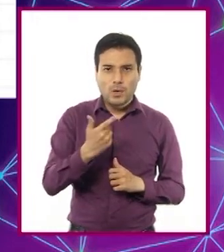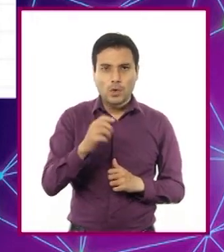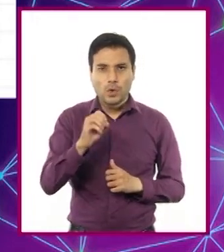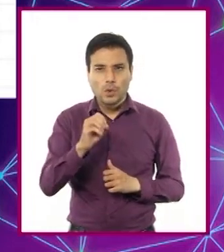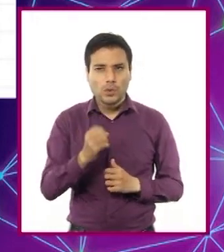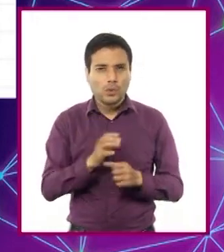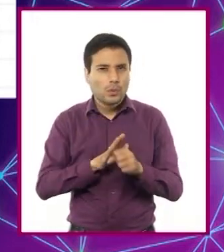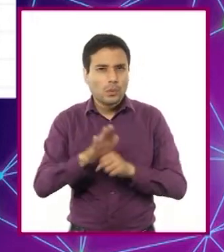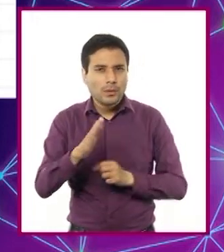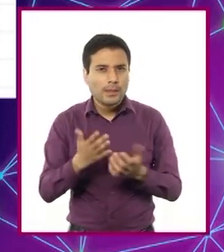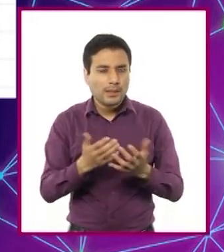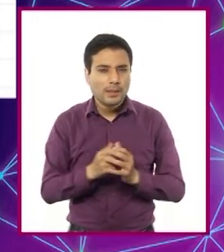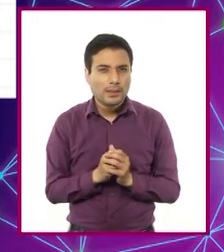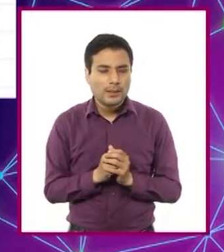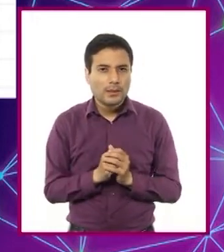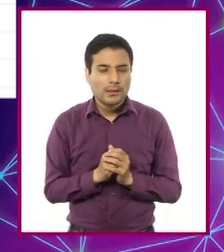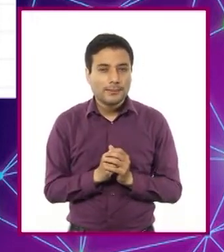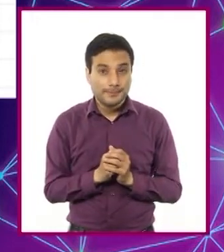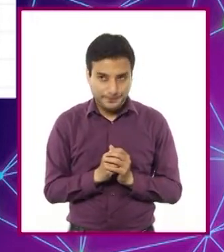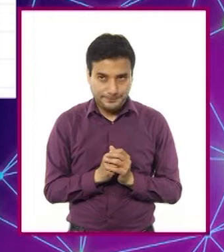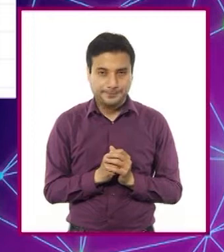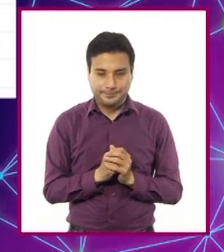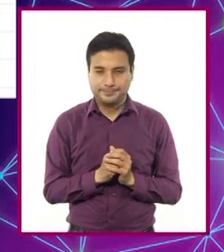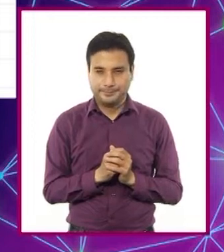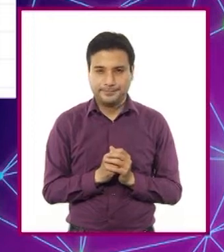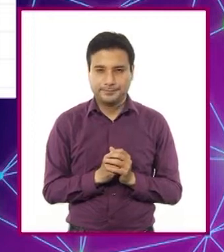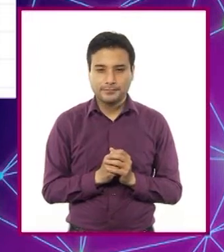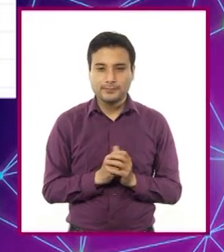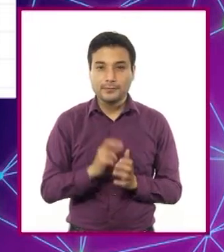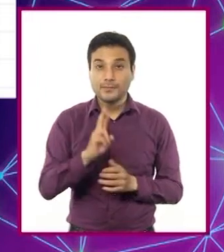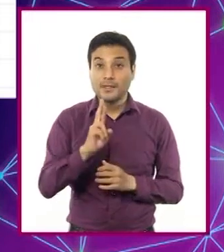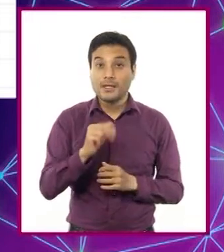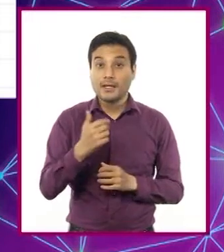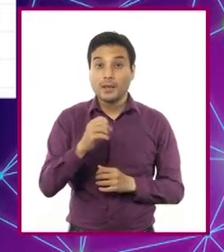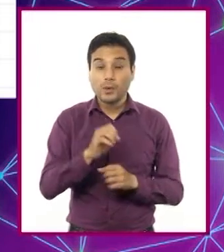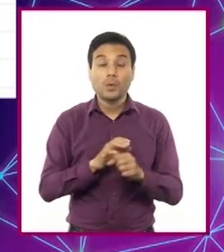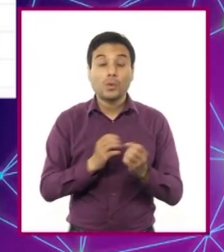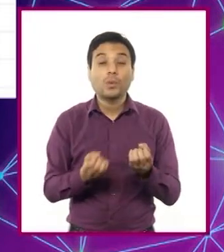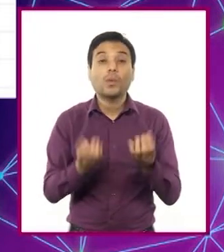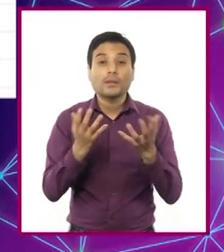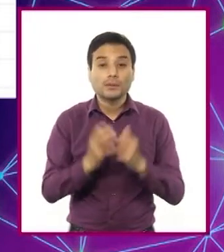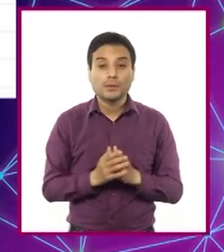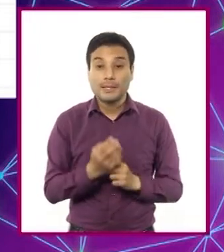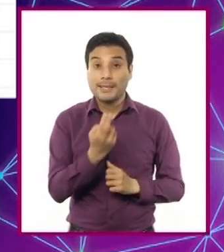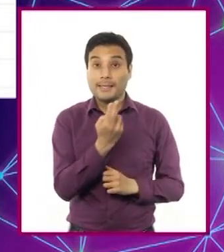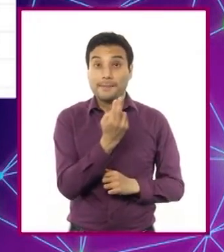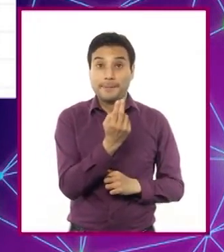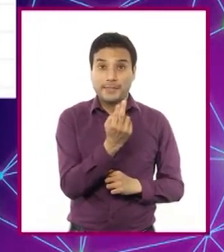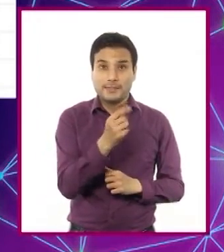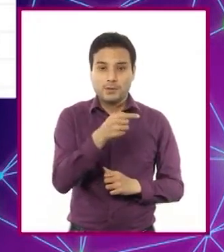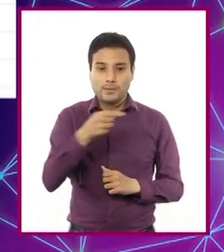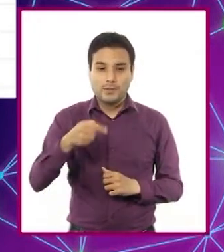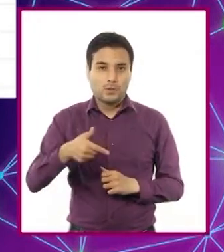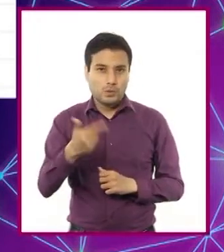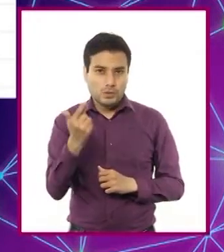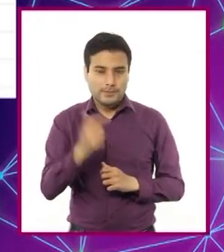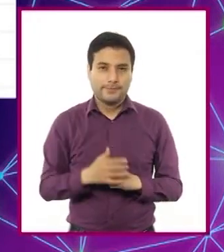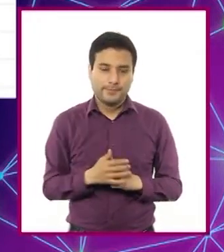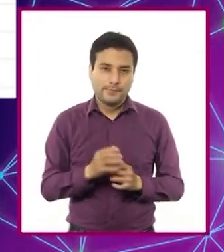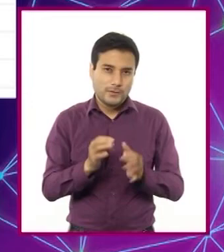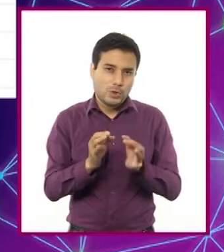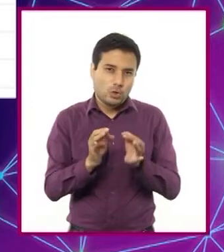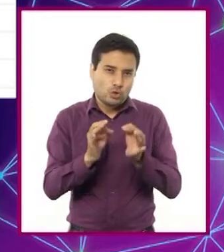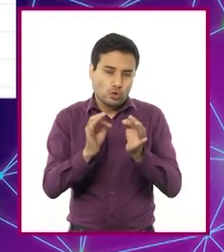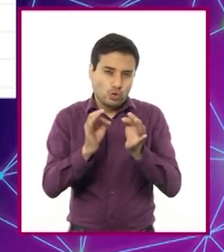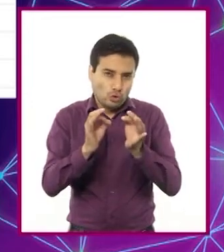conjunto? En nuestro ejemplo, el rango es igual a 25 menos 12. De modo que el